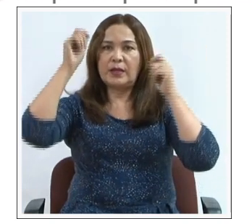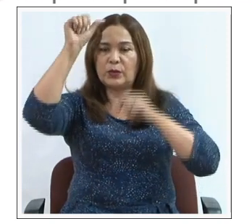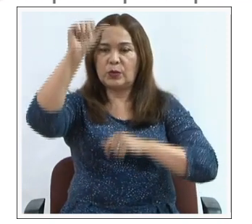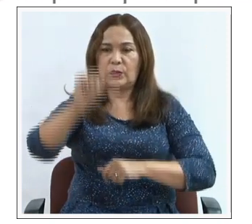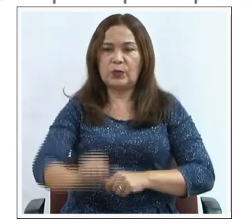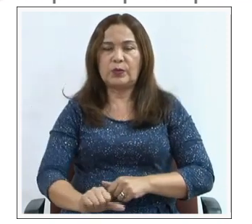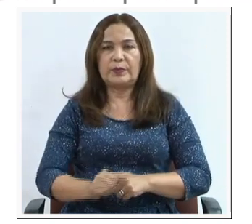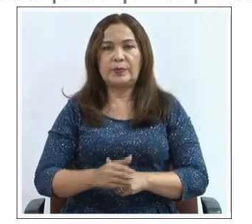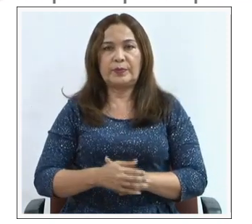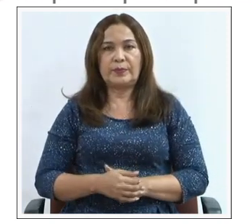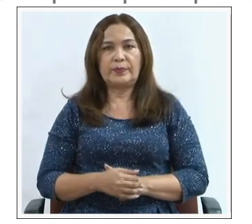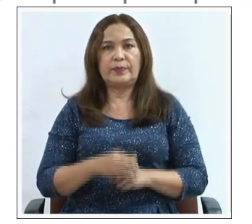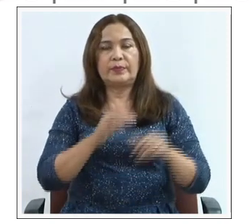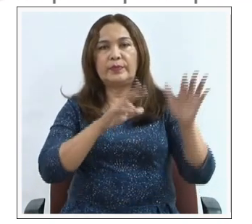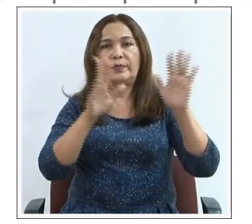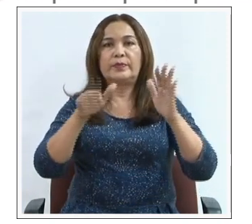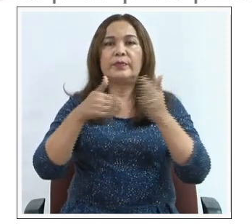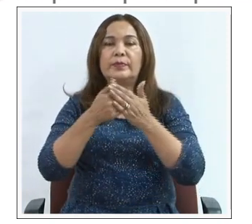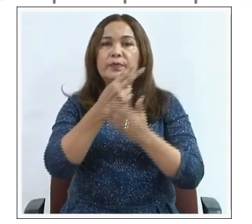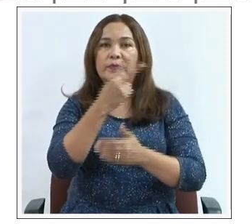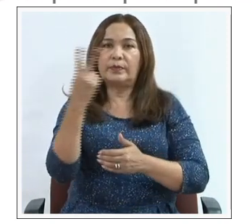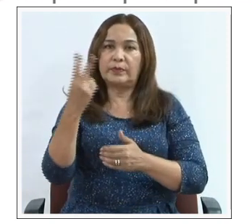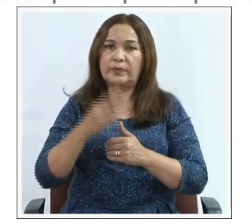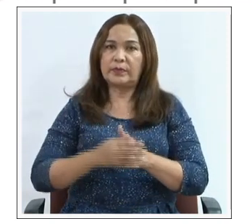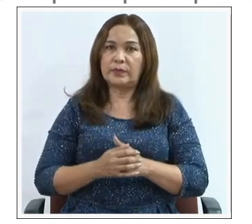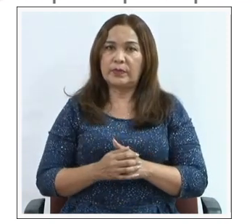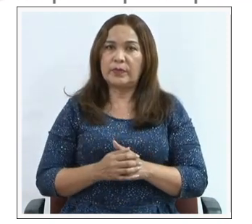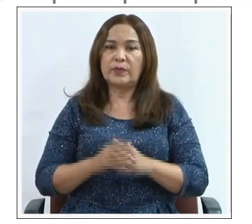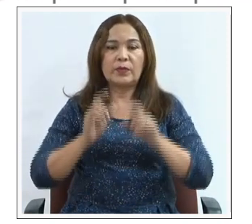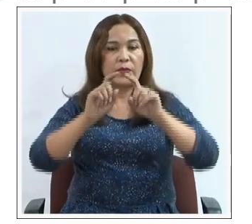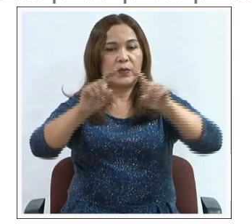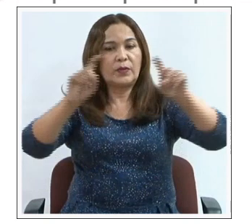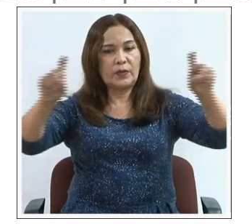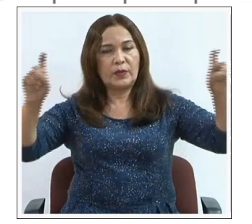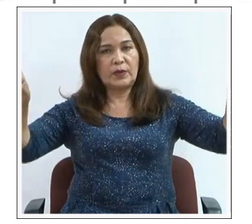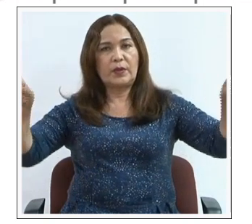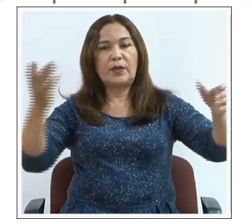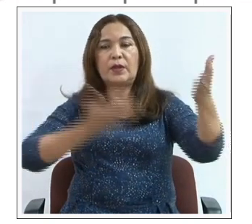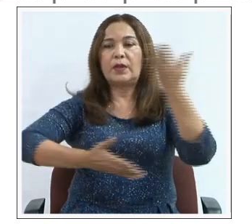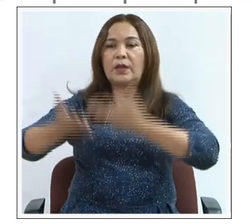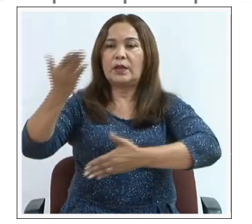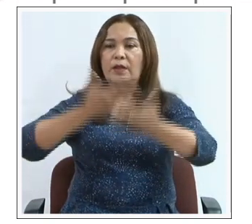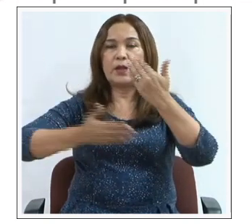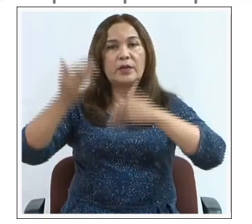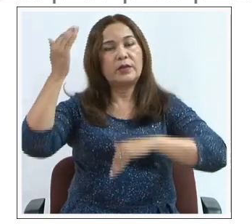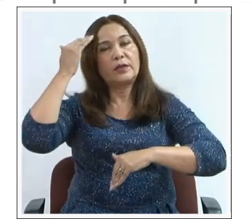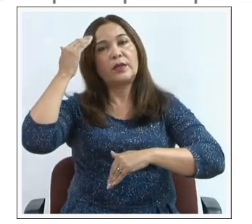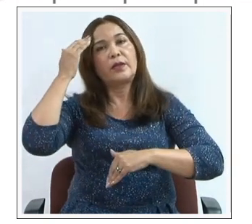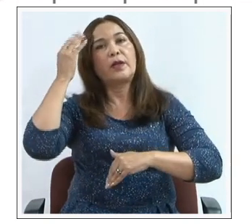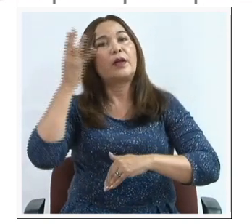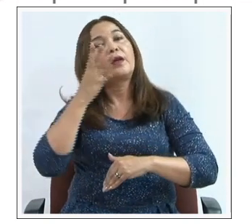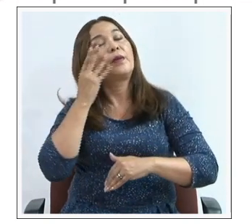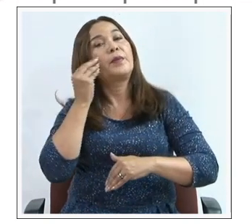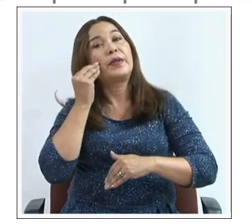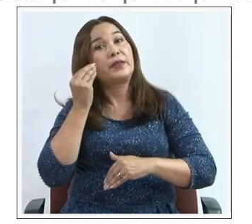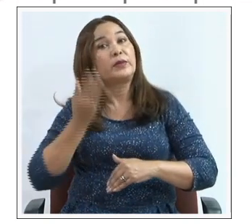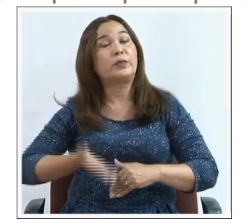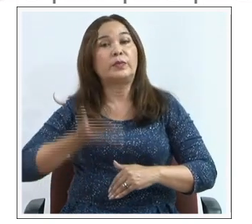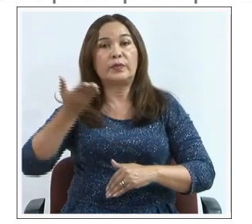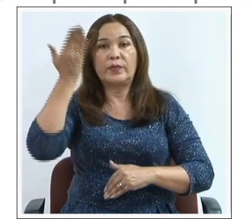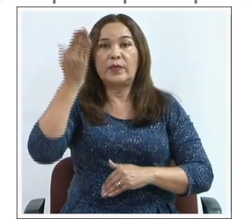del sur del 18 al 22 socialización e intercambio de saberes de experiencias significativas